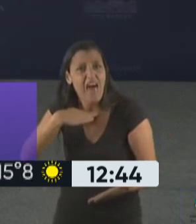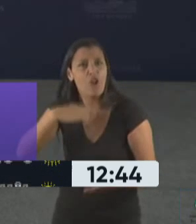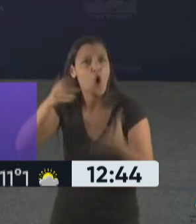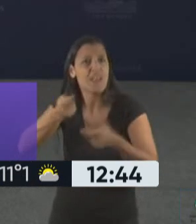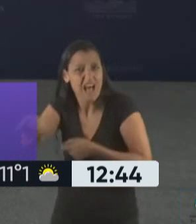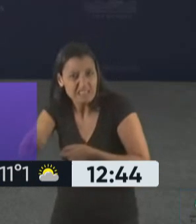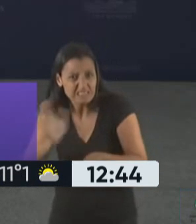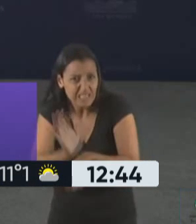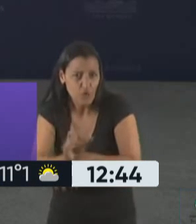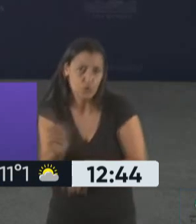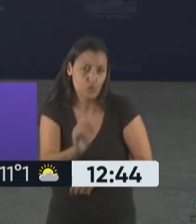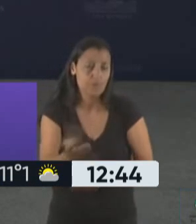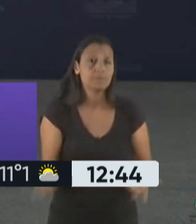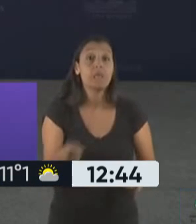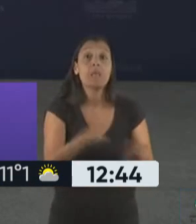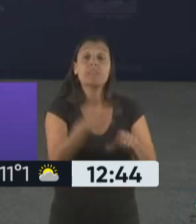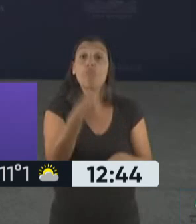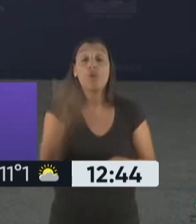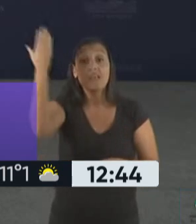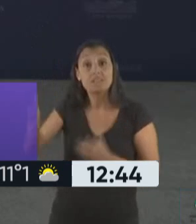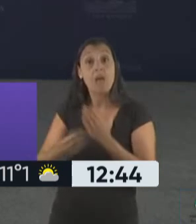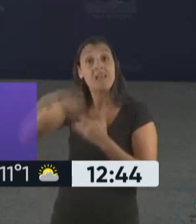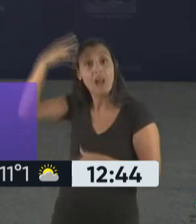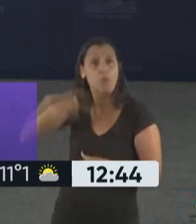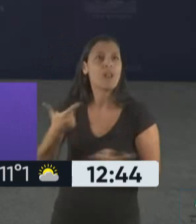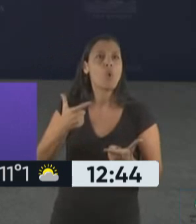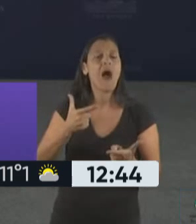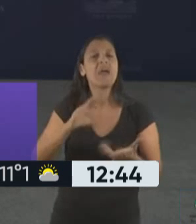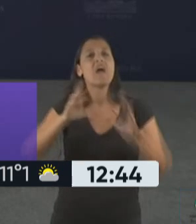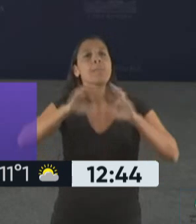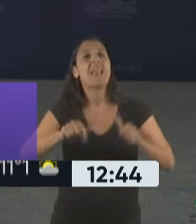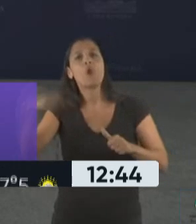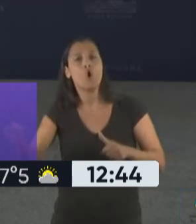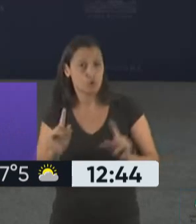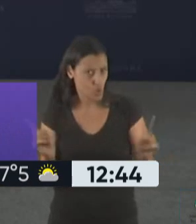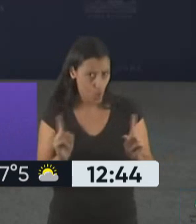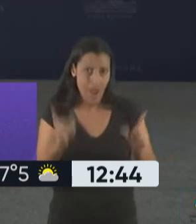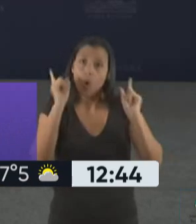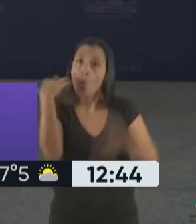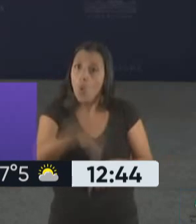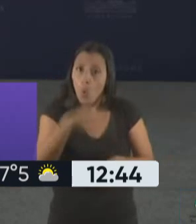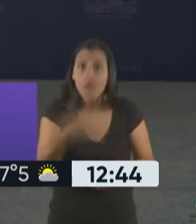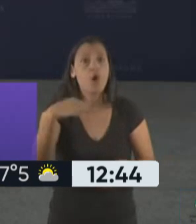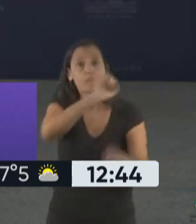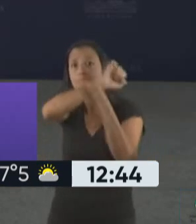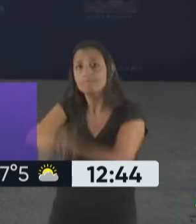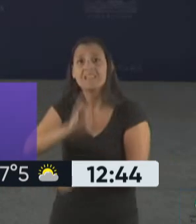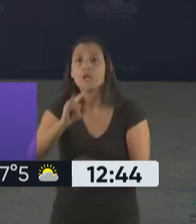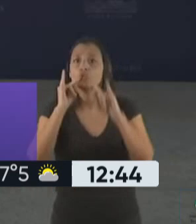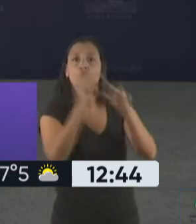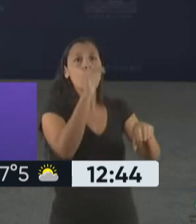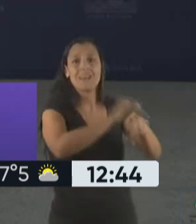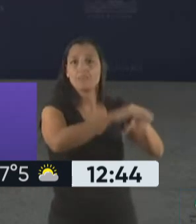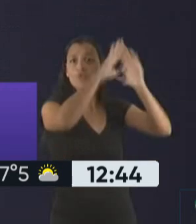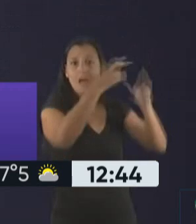la ministra Bullrich, no hay plan B. En algunos casos se trata de reformas penales y necesariamente tiene que intervenir en el Congreso de la